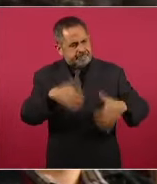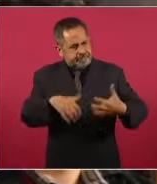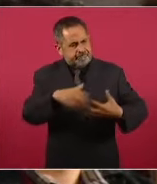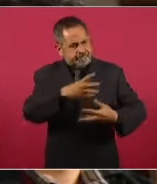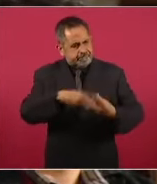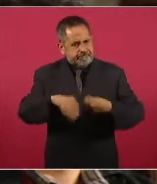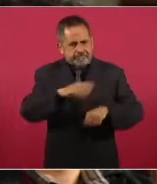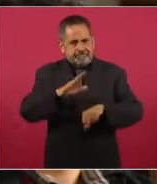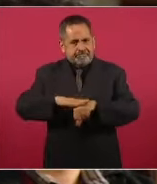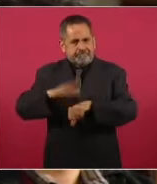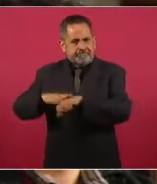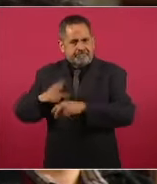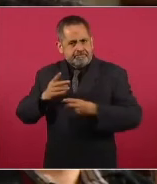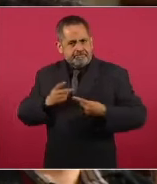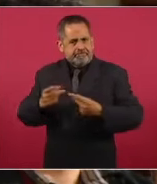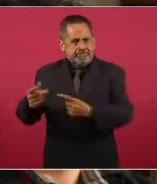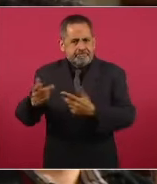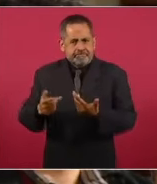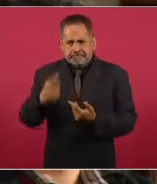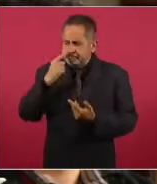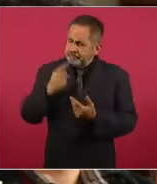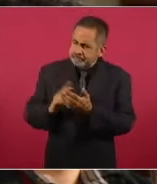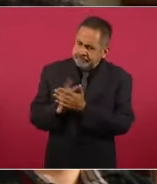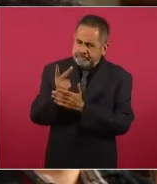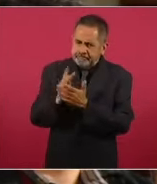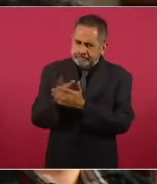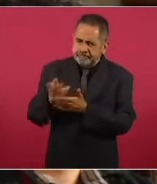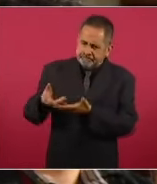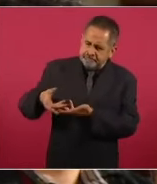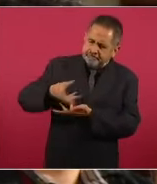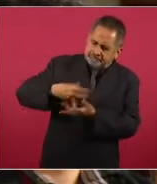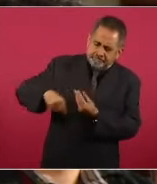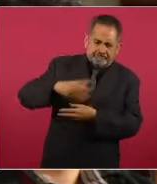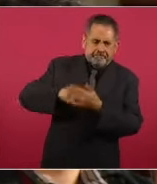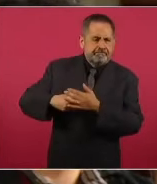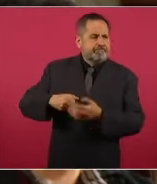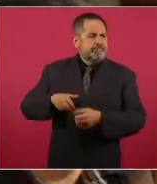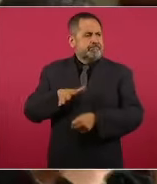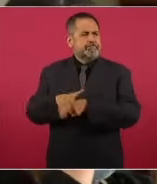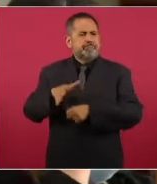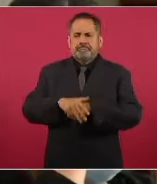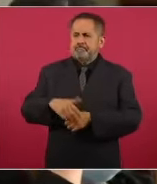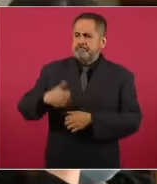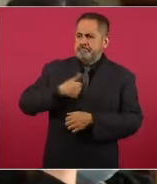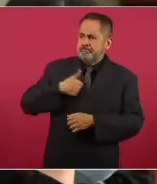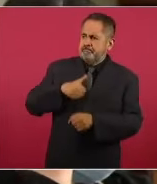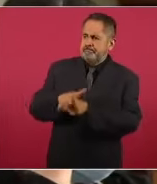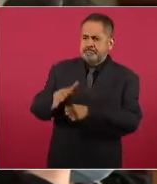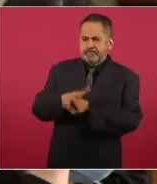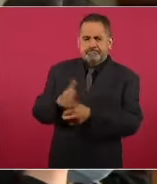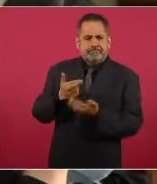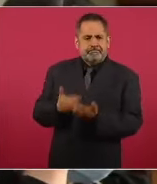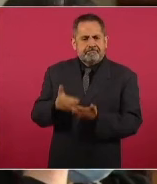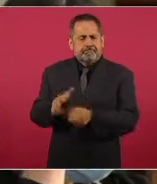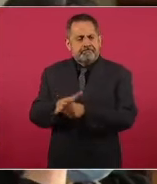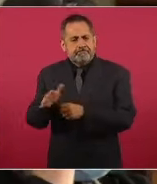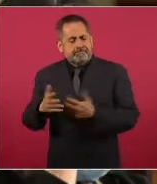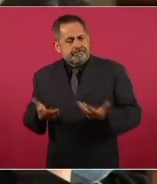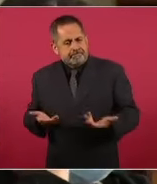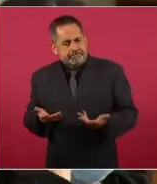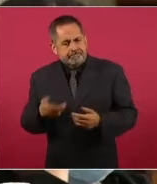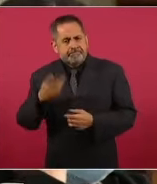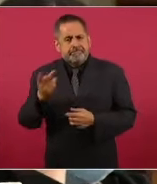a grandes pasos como se requiere para conseguir la soberanía alimentaria, la autosuficiencia alimentaria. Entonces,